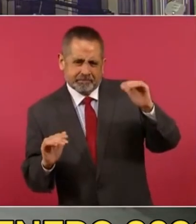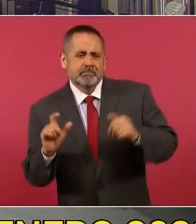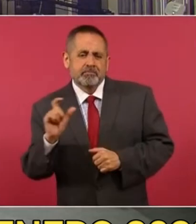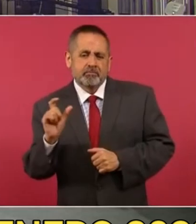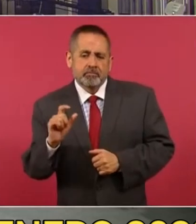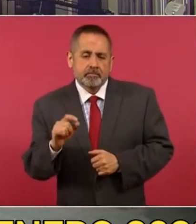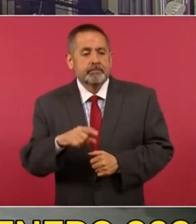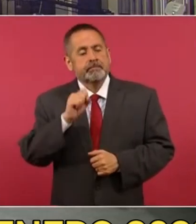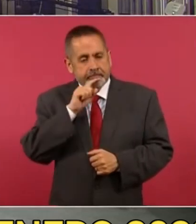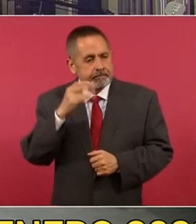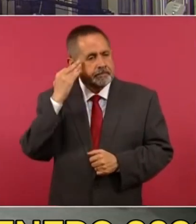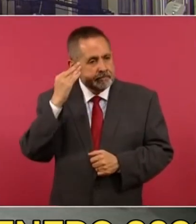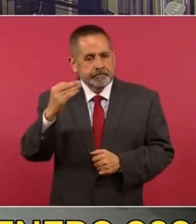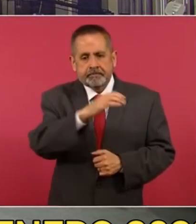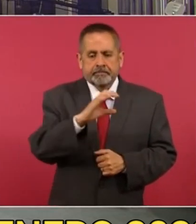En el salinismo.